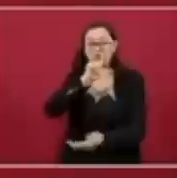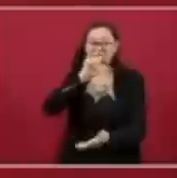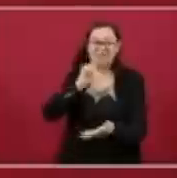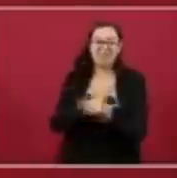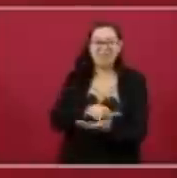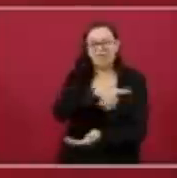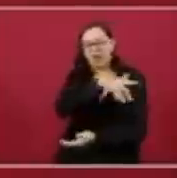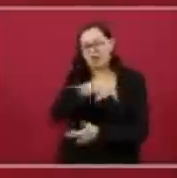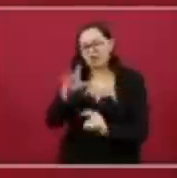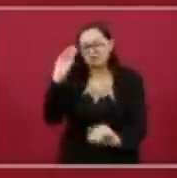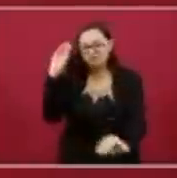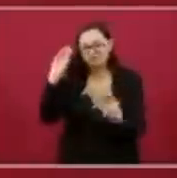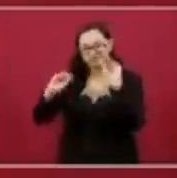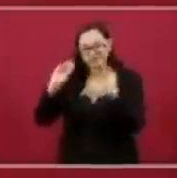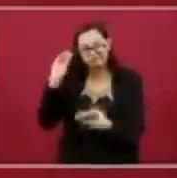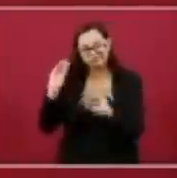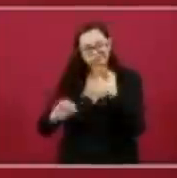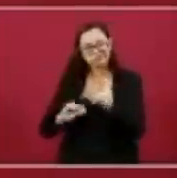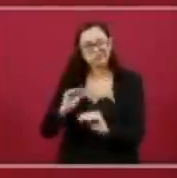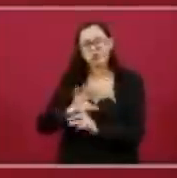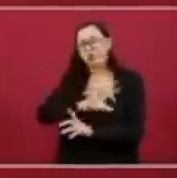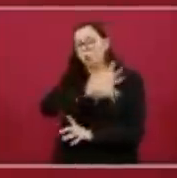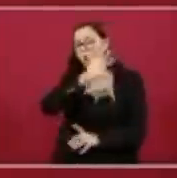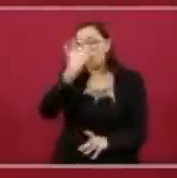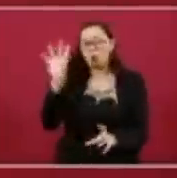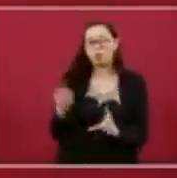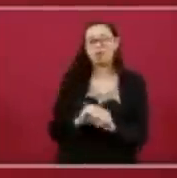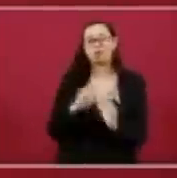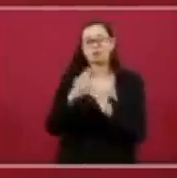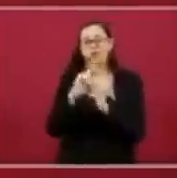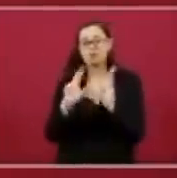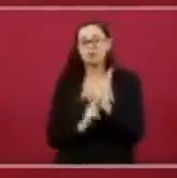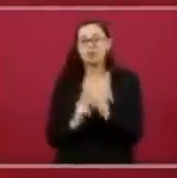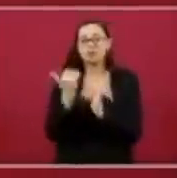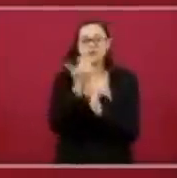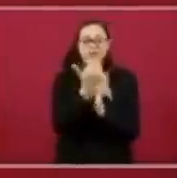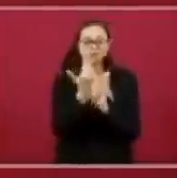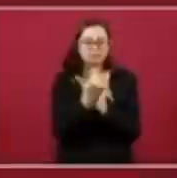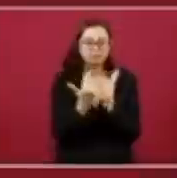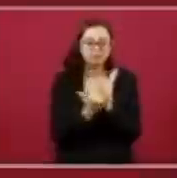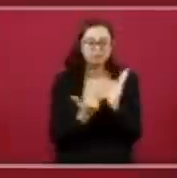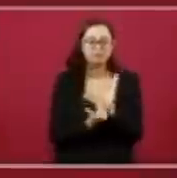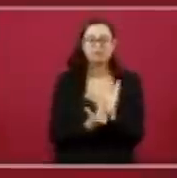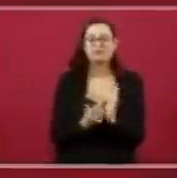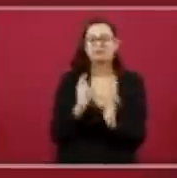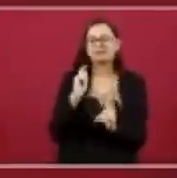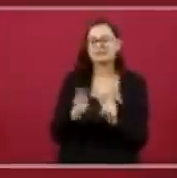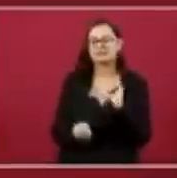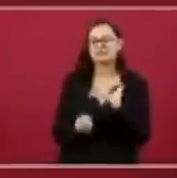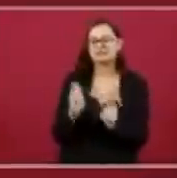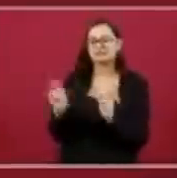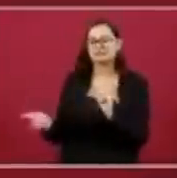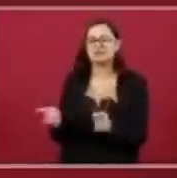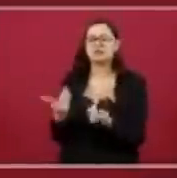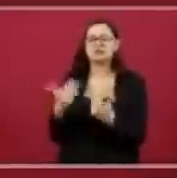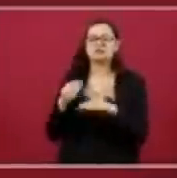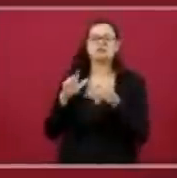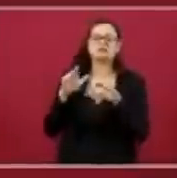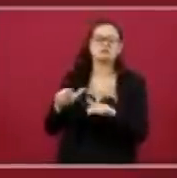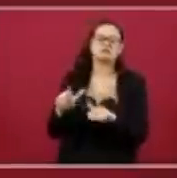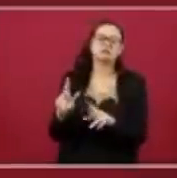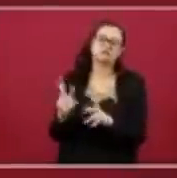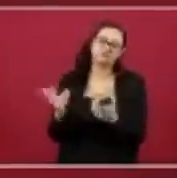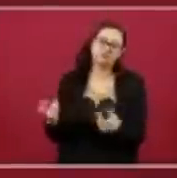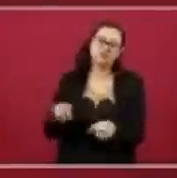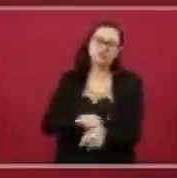ley general que estableciera los lineamientos y distribuyera las competencias en relación